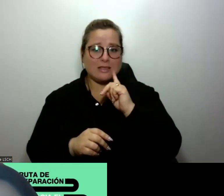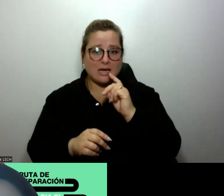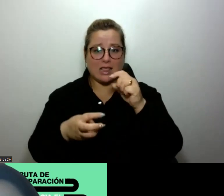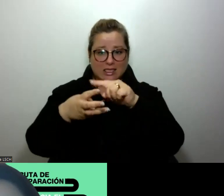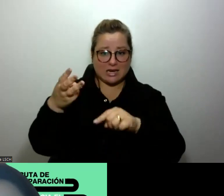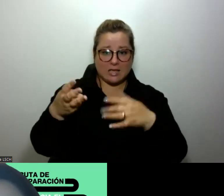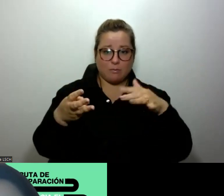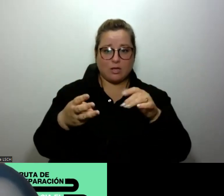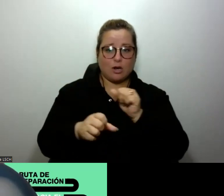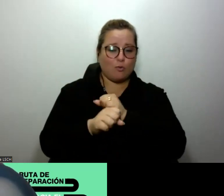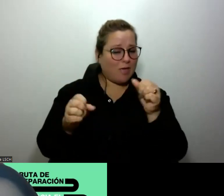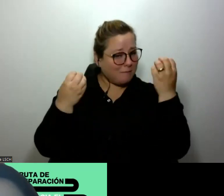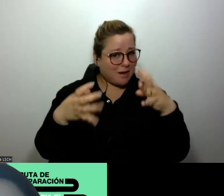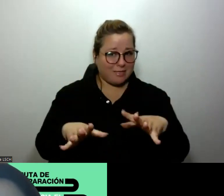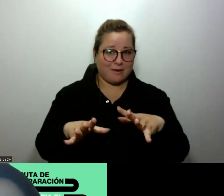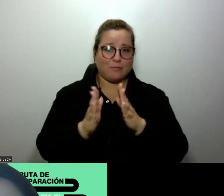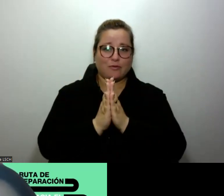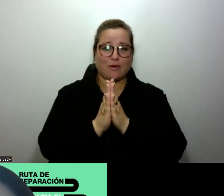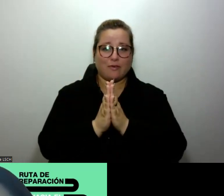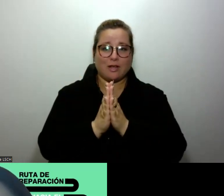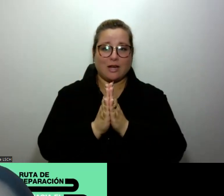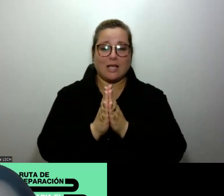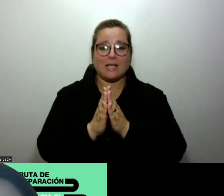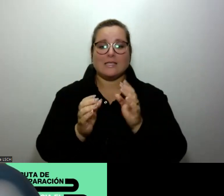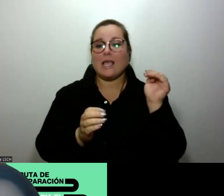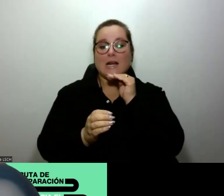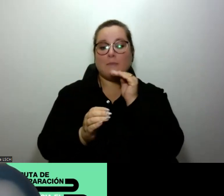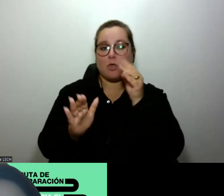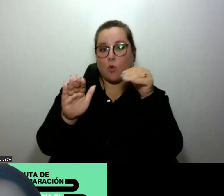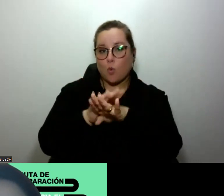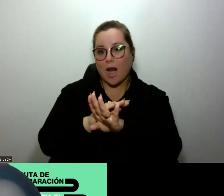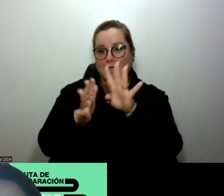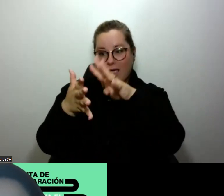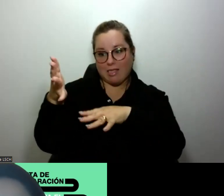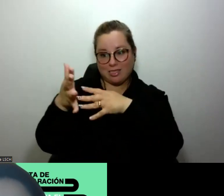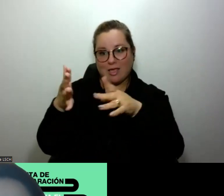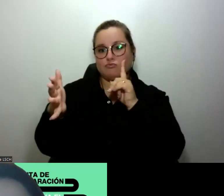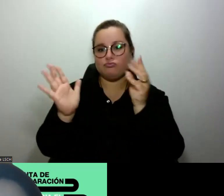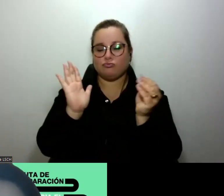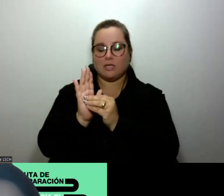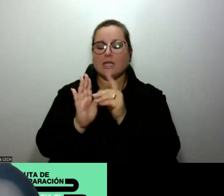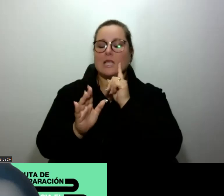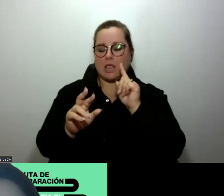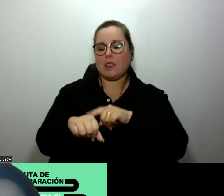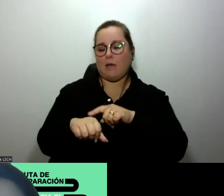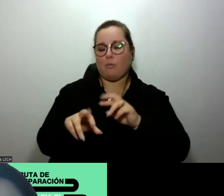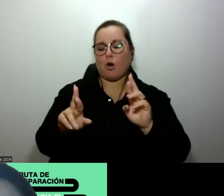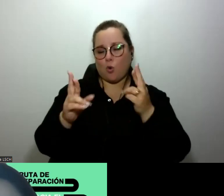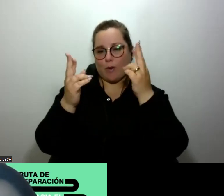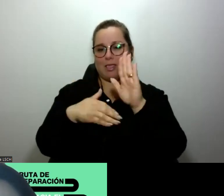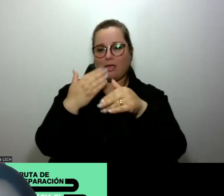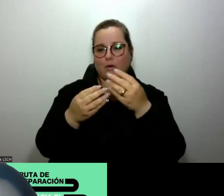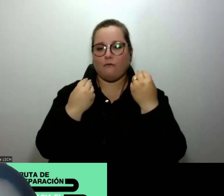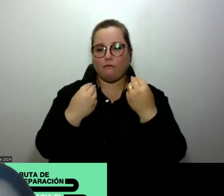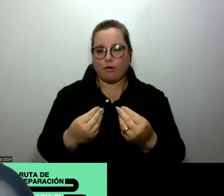no se las pueden perder ya Eh Así que agendas rápido que es tiempo que a recuperar con creces Así que se vienen super